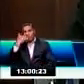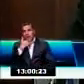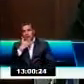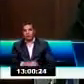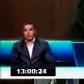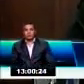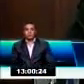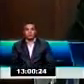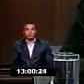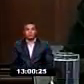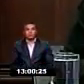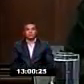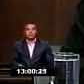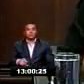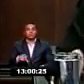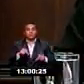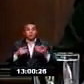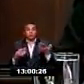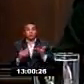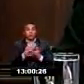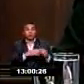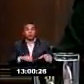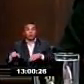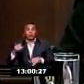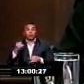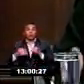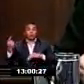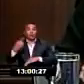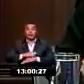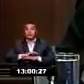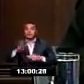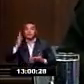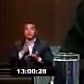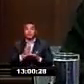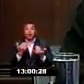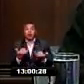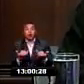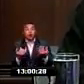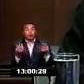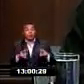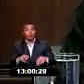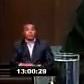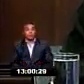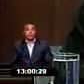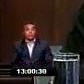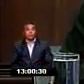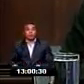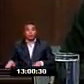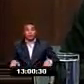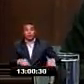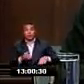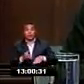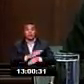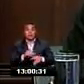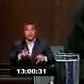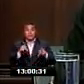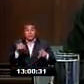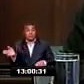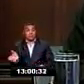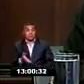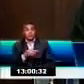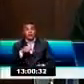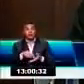no habíamos dado permisos para nuevos eventos en los últimos días. Hoy, incluso para los eventos que ya habían recibido permisos,